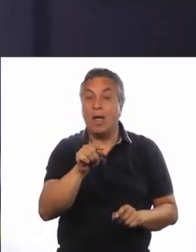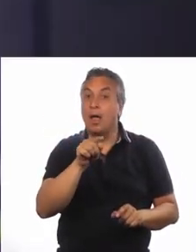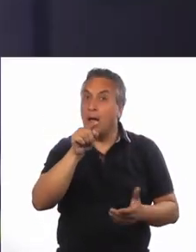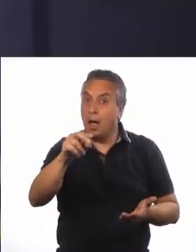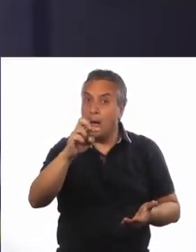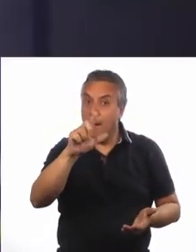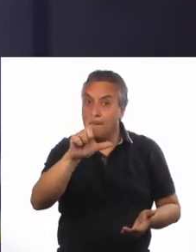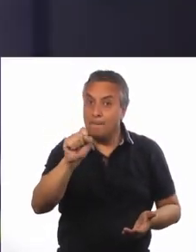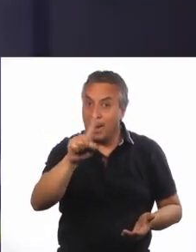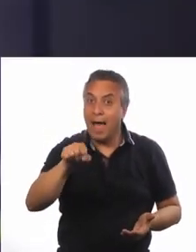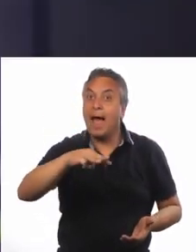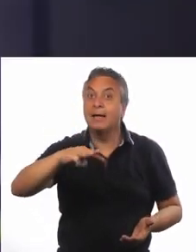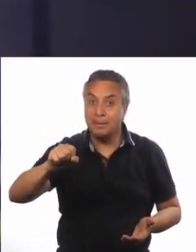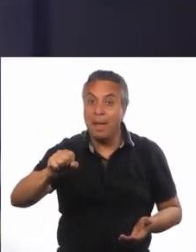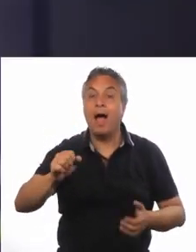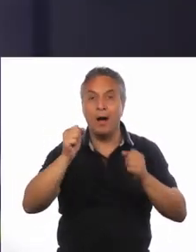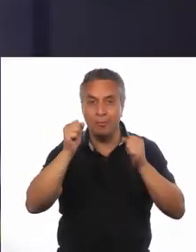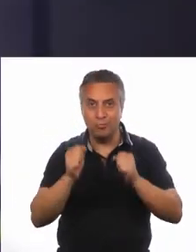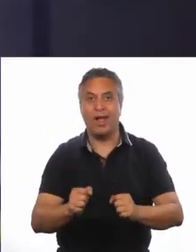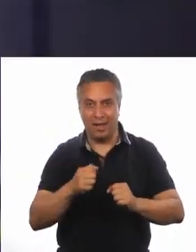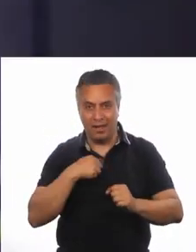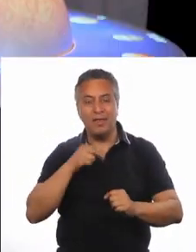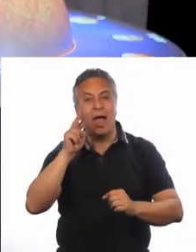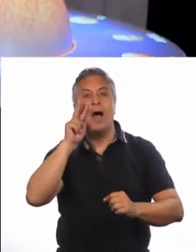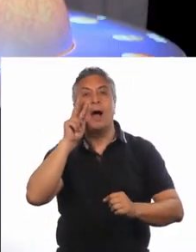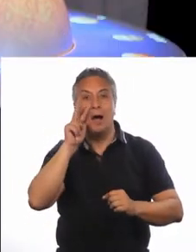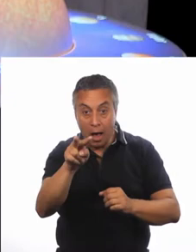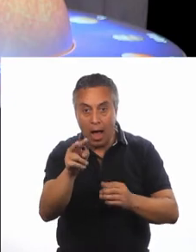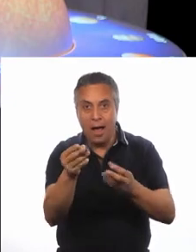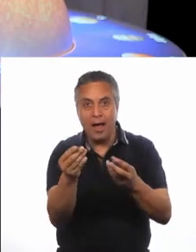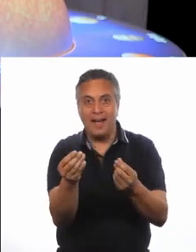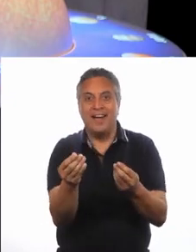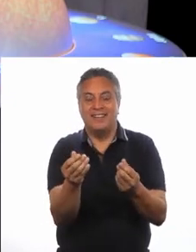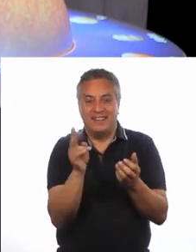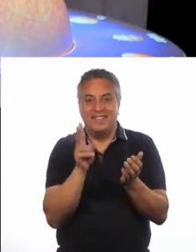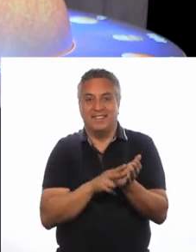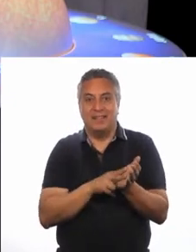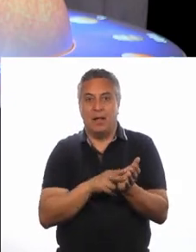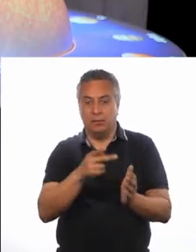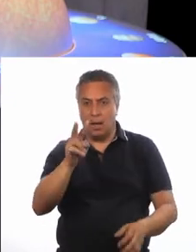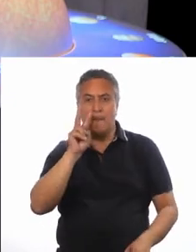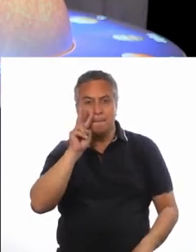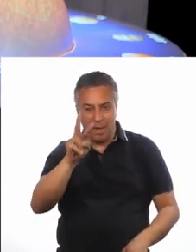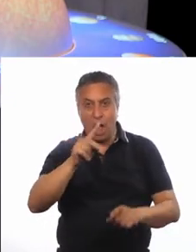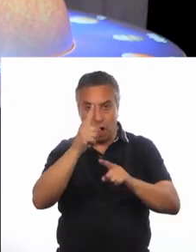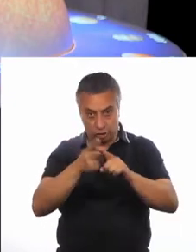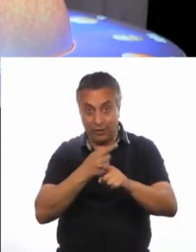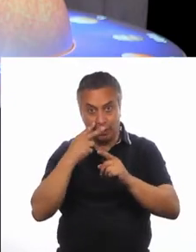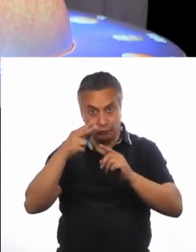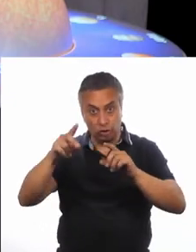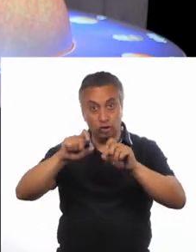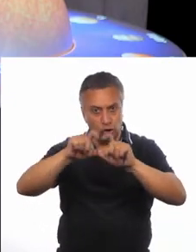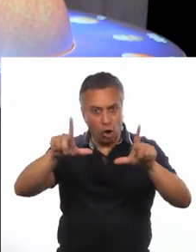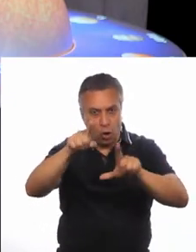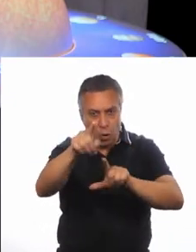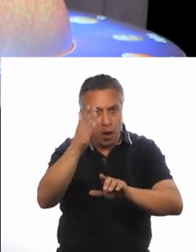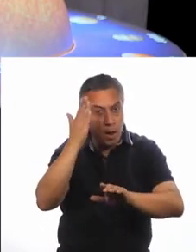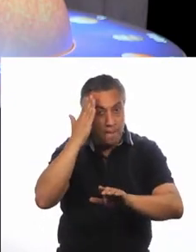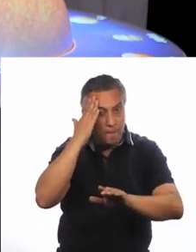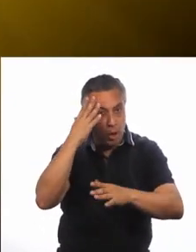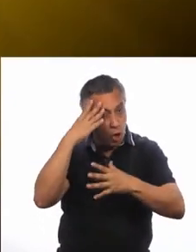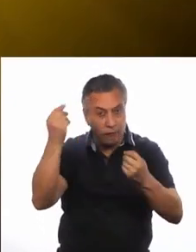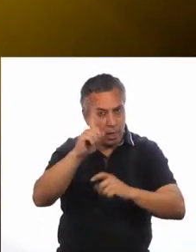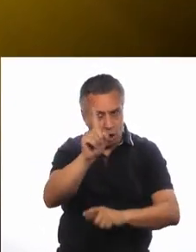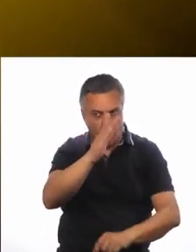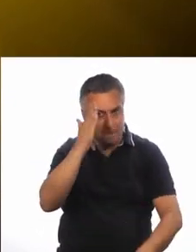es que nos permite hacer visible lo invisible volvamos a ver la superficie el sol en detalle y recordemos lo vamos a